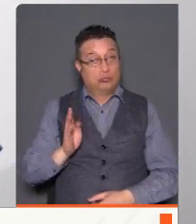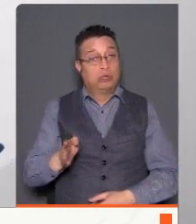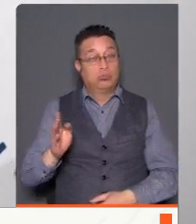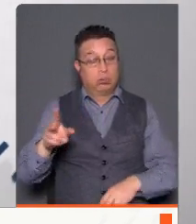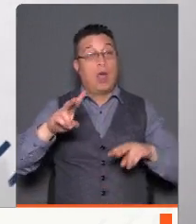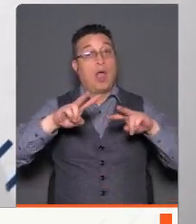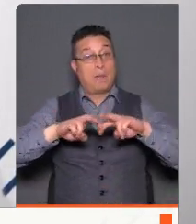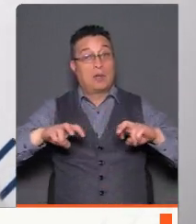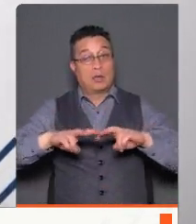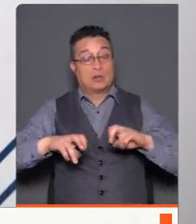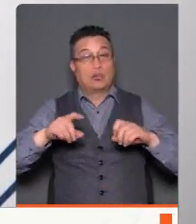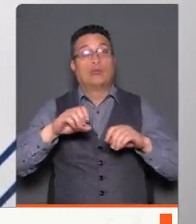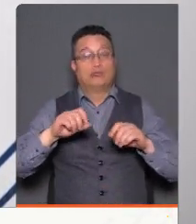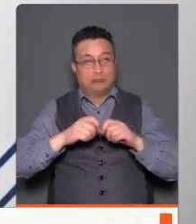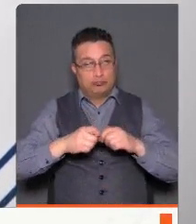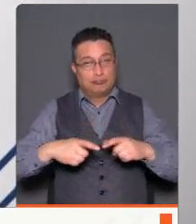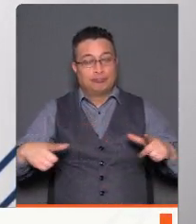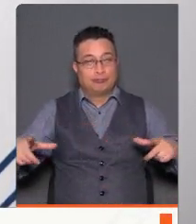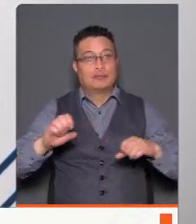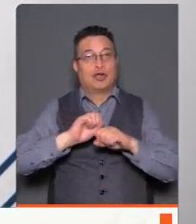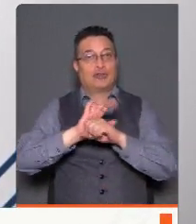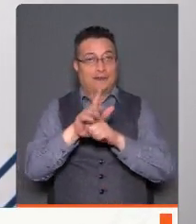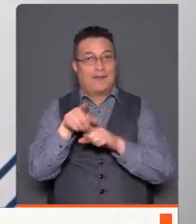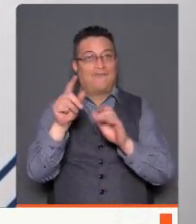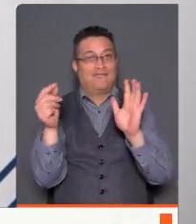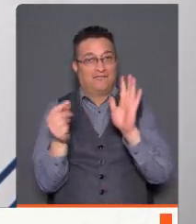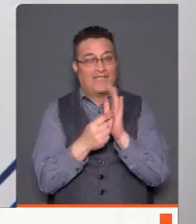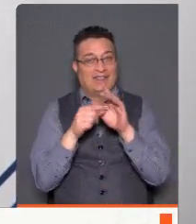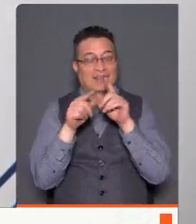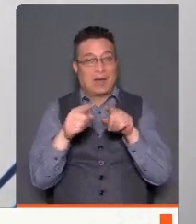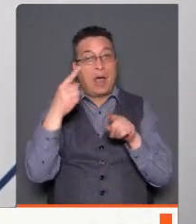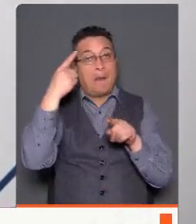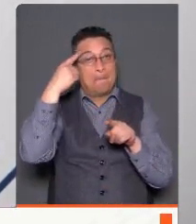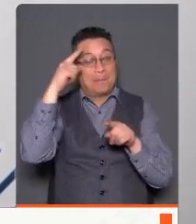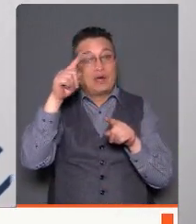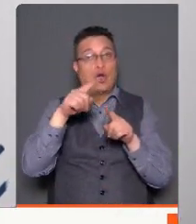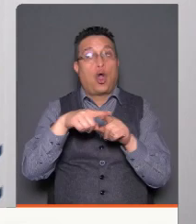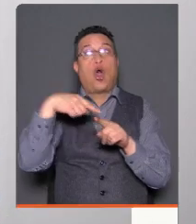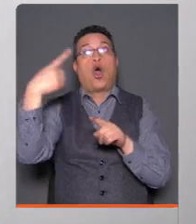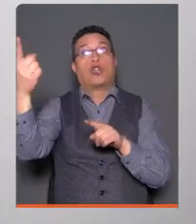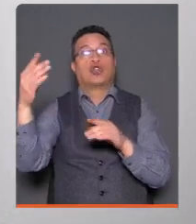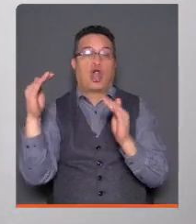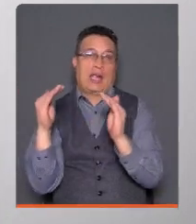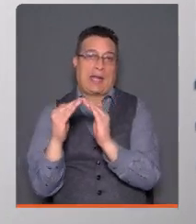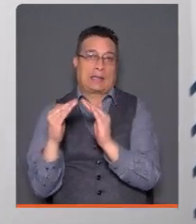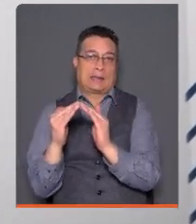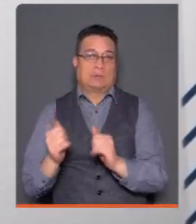investigación por un brote de COVID en dicha fecha, pero ocurrido en otro domicilio.